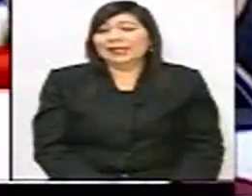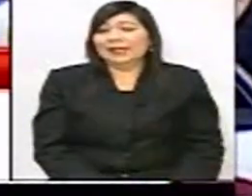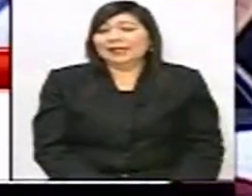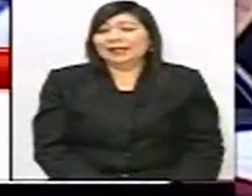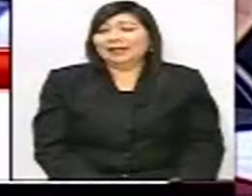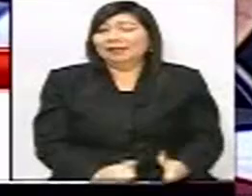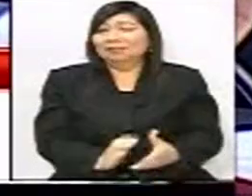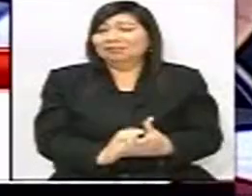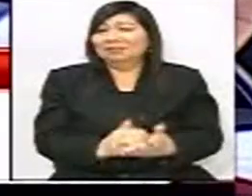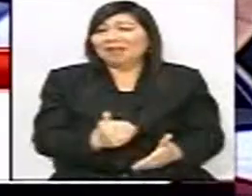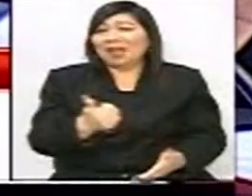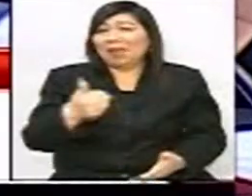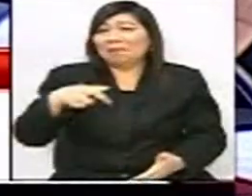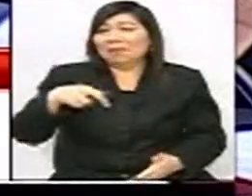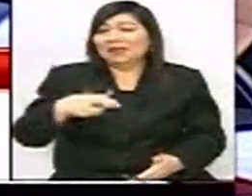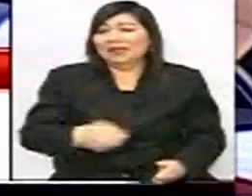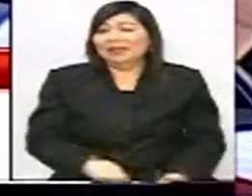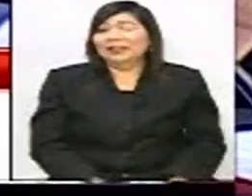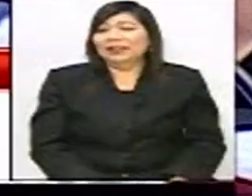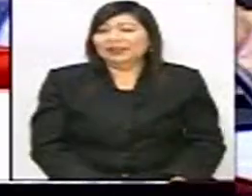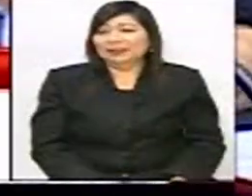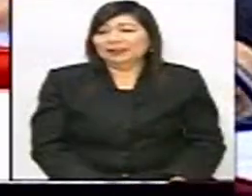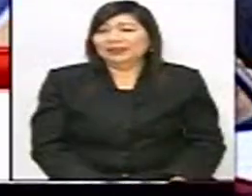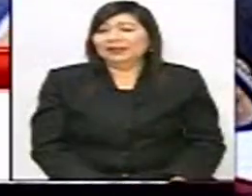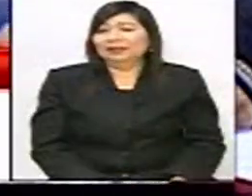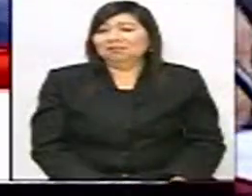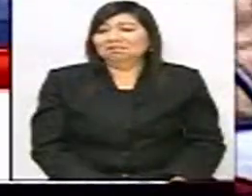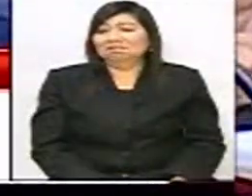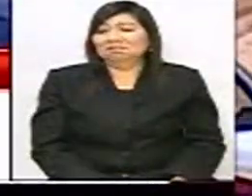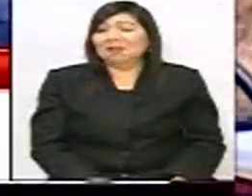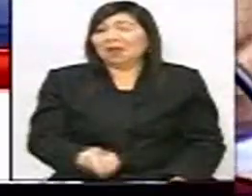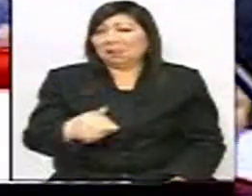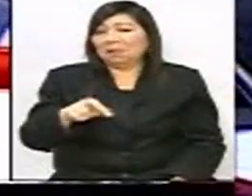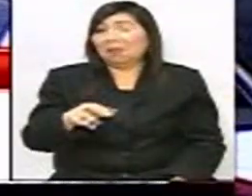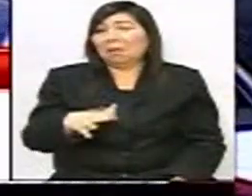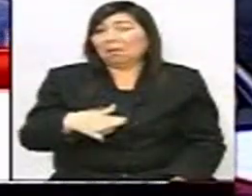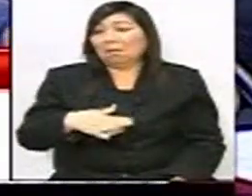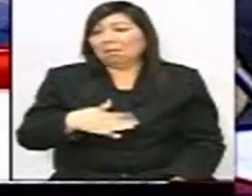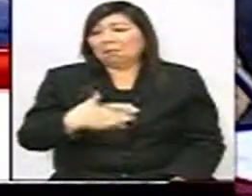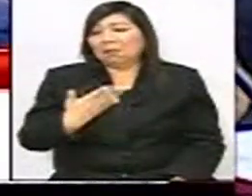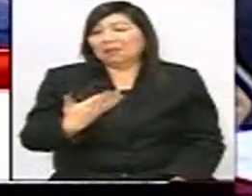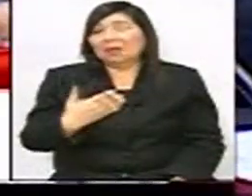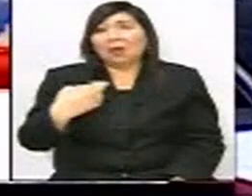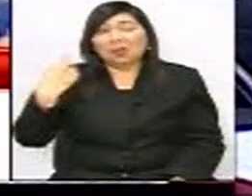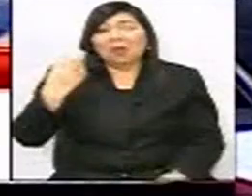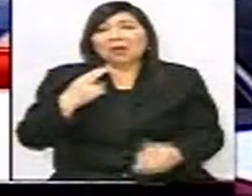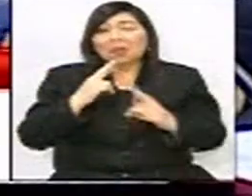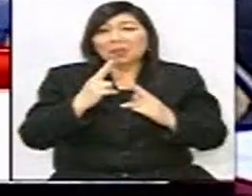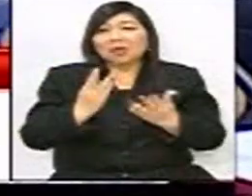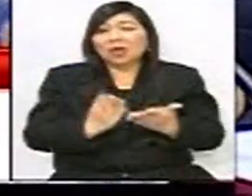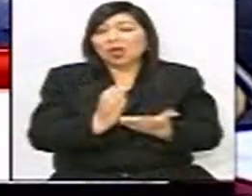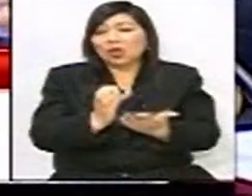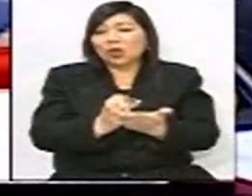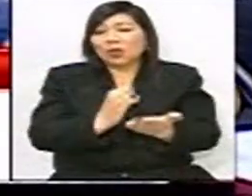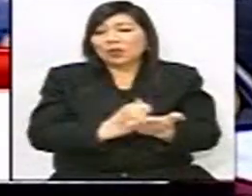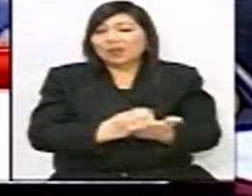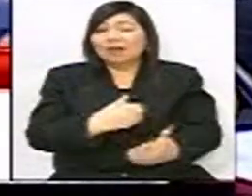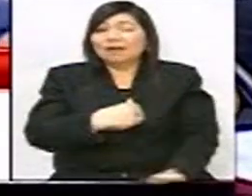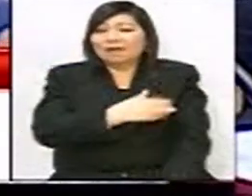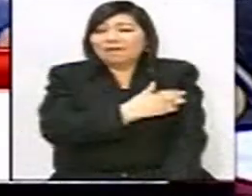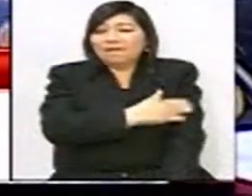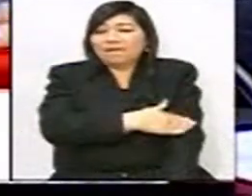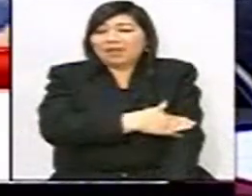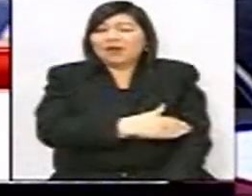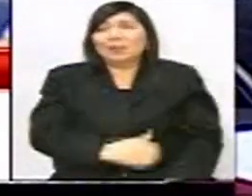de los amigos de Acción Popular, y Acción Popular podría seguro resolver ese contrato y